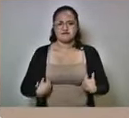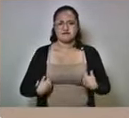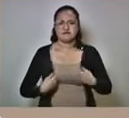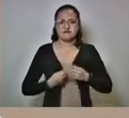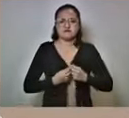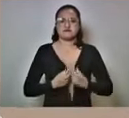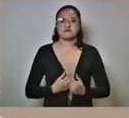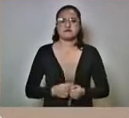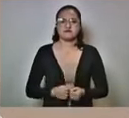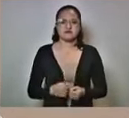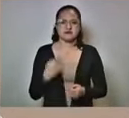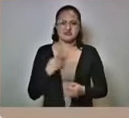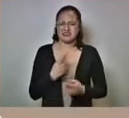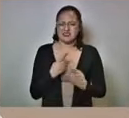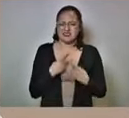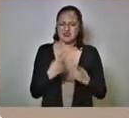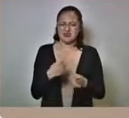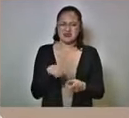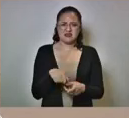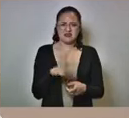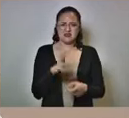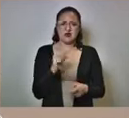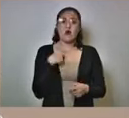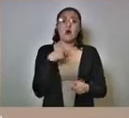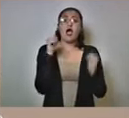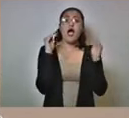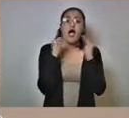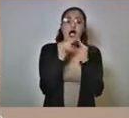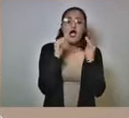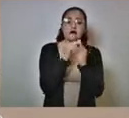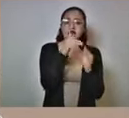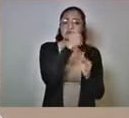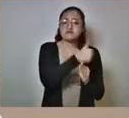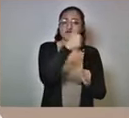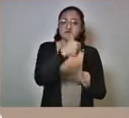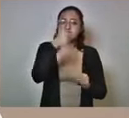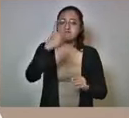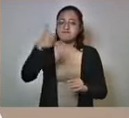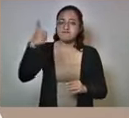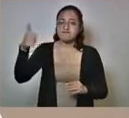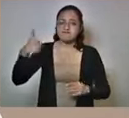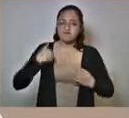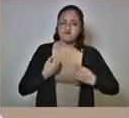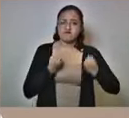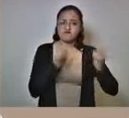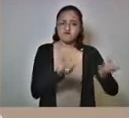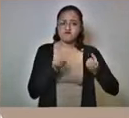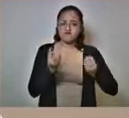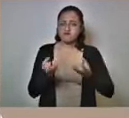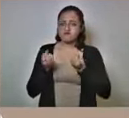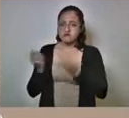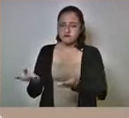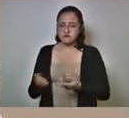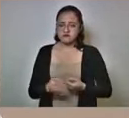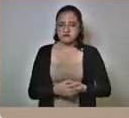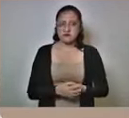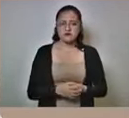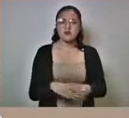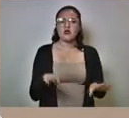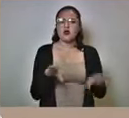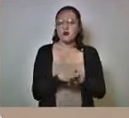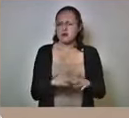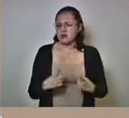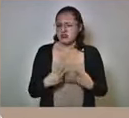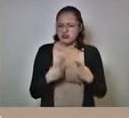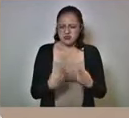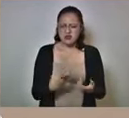a gremios no les voy a entregar, es casa por casa, casa por casa, como se tienen que